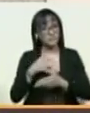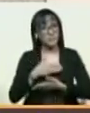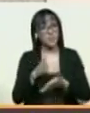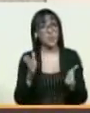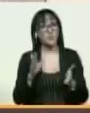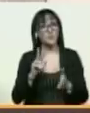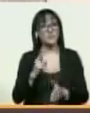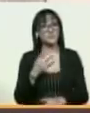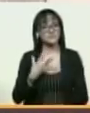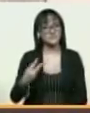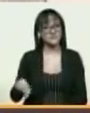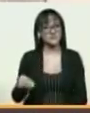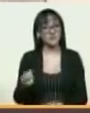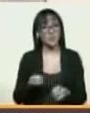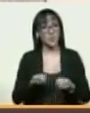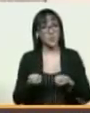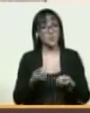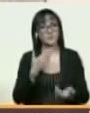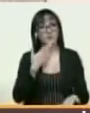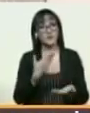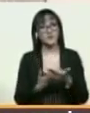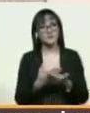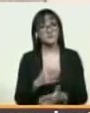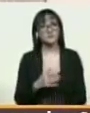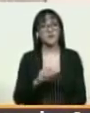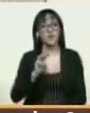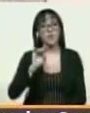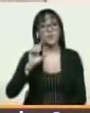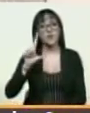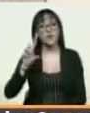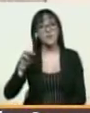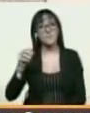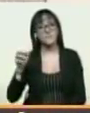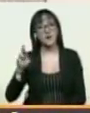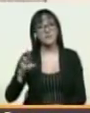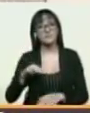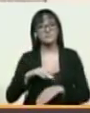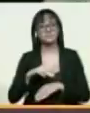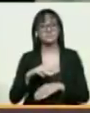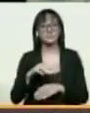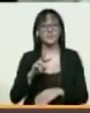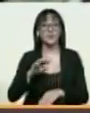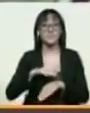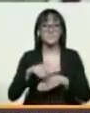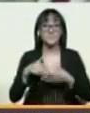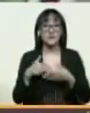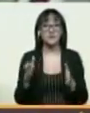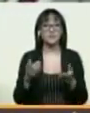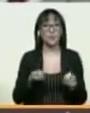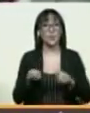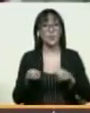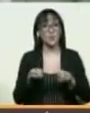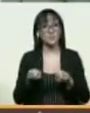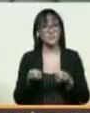Vicepresidencia Económica, compañero Wilmar Castro Soteldo, que en 8 semanas hemos